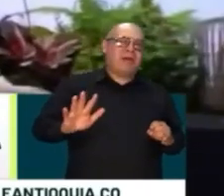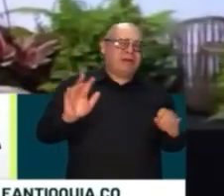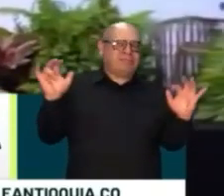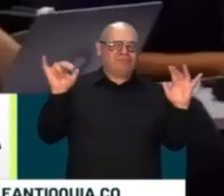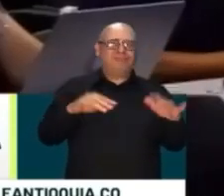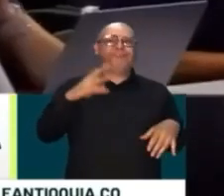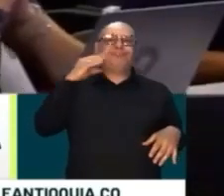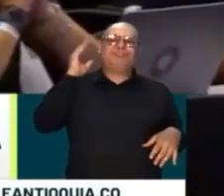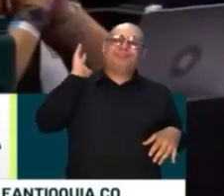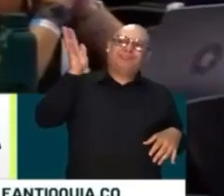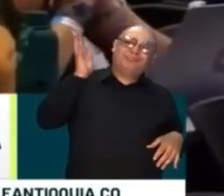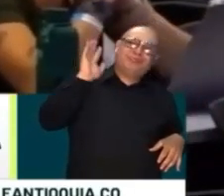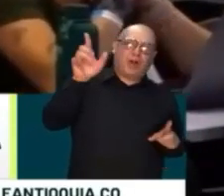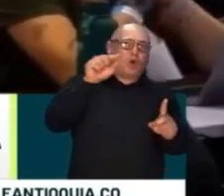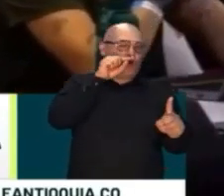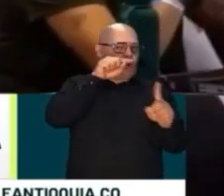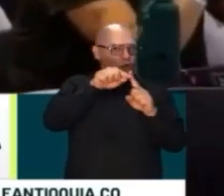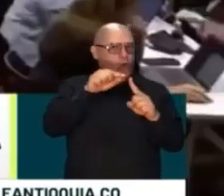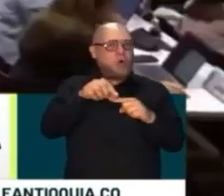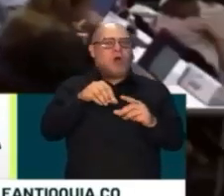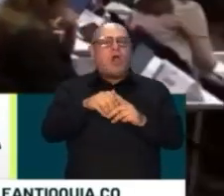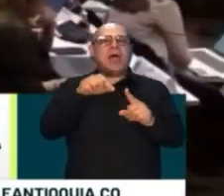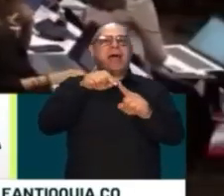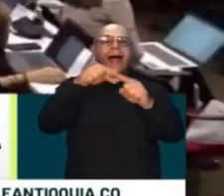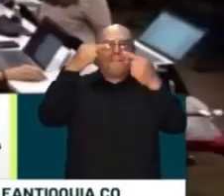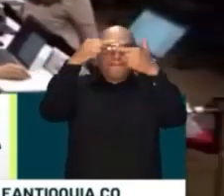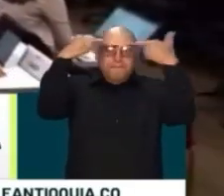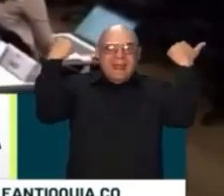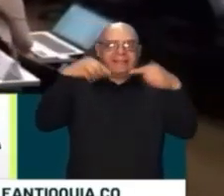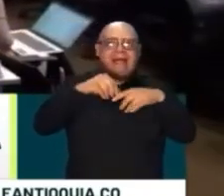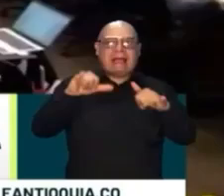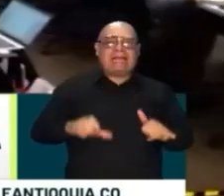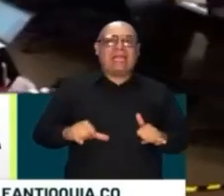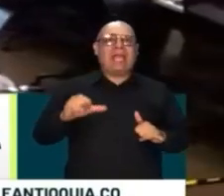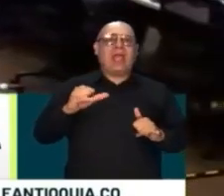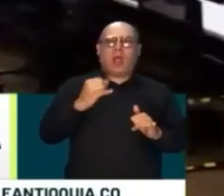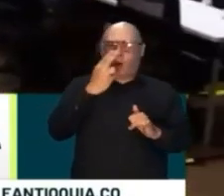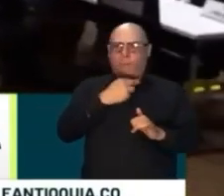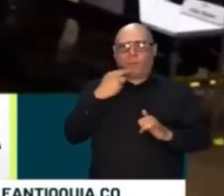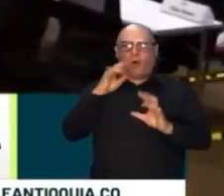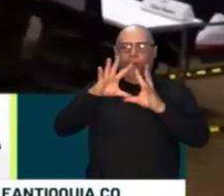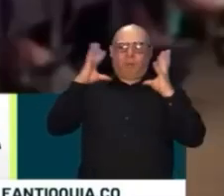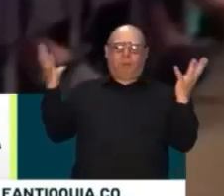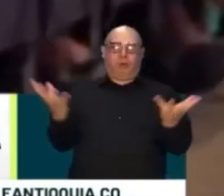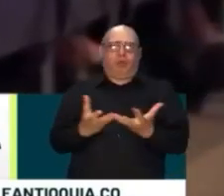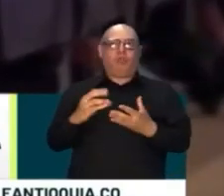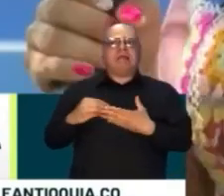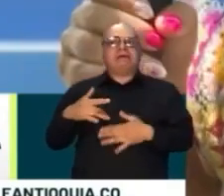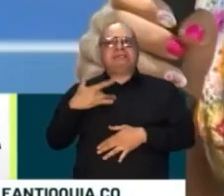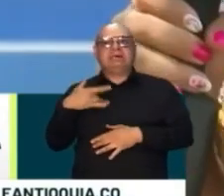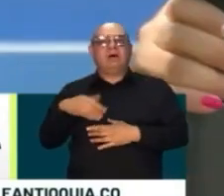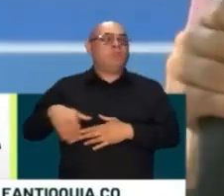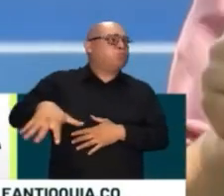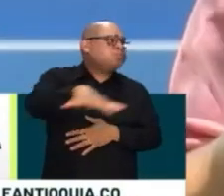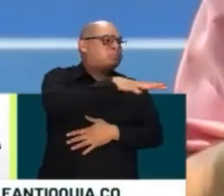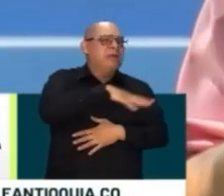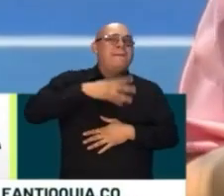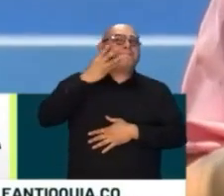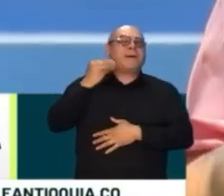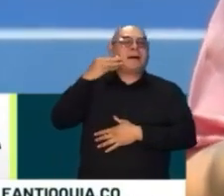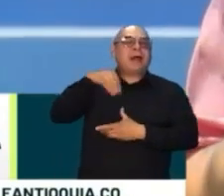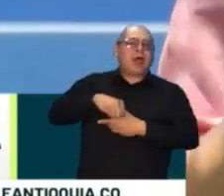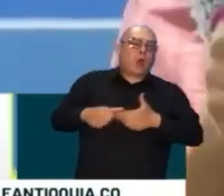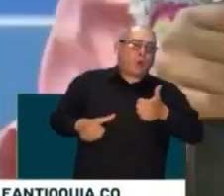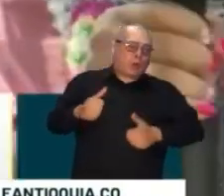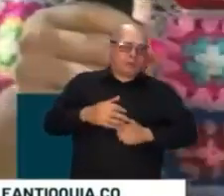objetivos y de las metas también del pacto global Cómo se viven y cómo se sienten en el territorio directora Muchas gracias